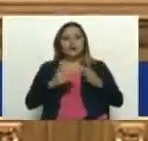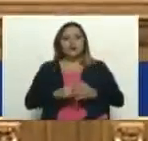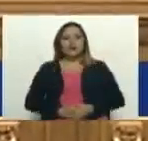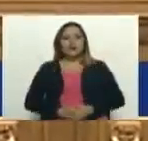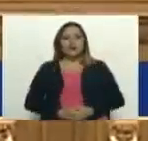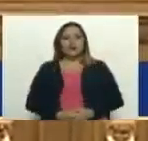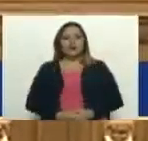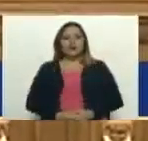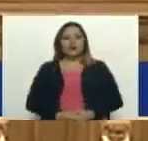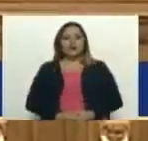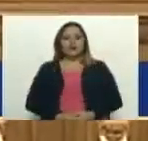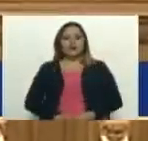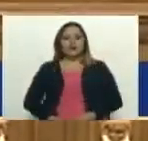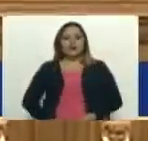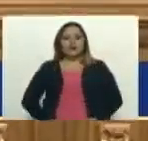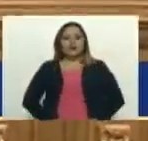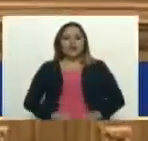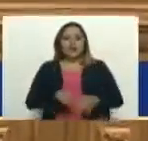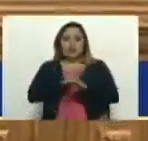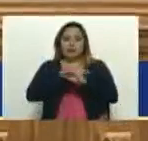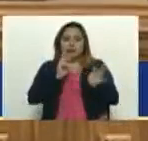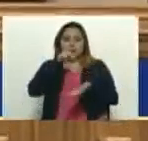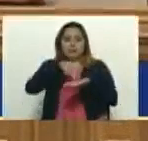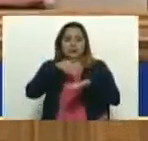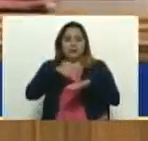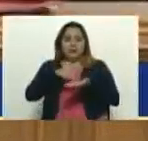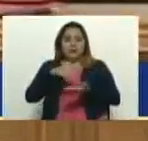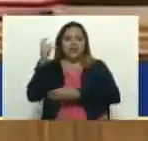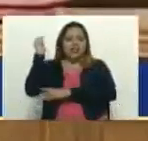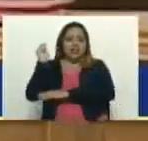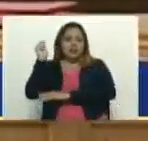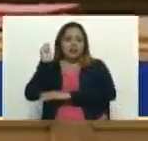Finaliza la intervención del diputado Juan Simón Primera.